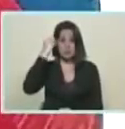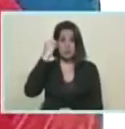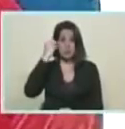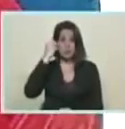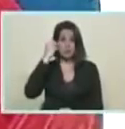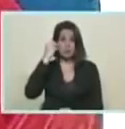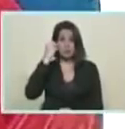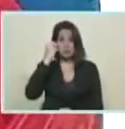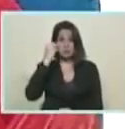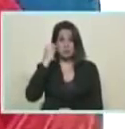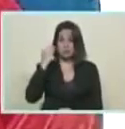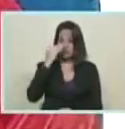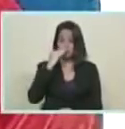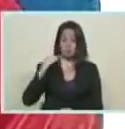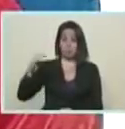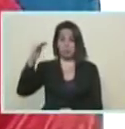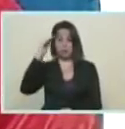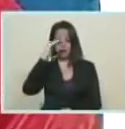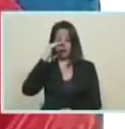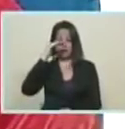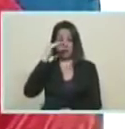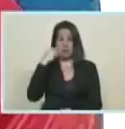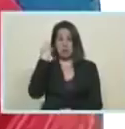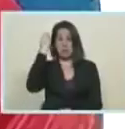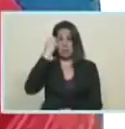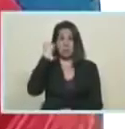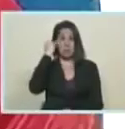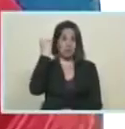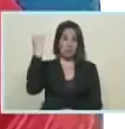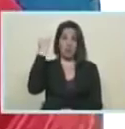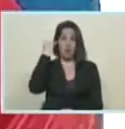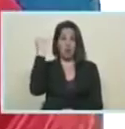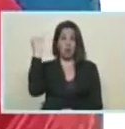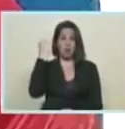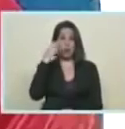predestinados. Es una ideología nazi